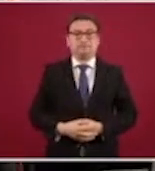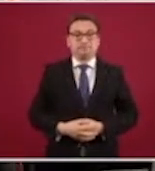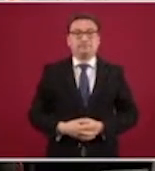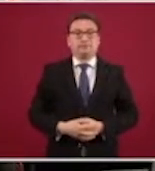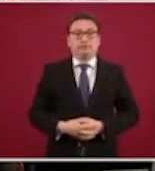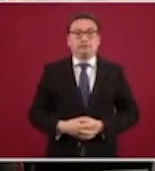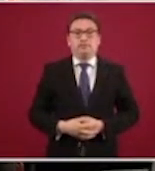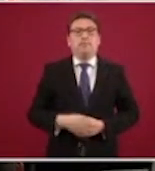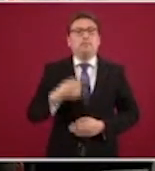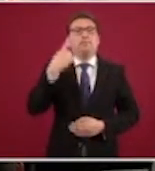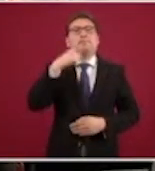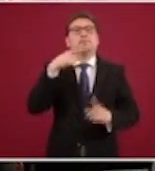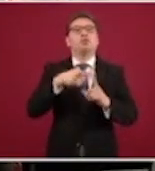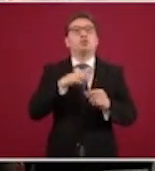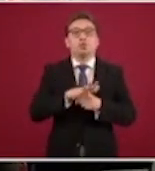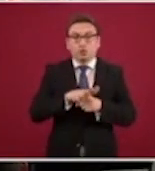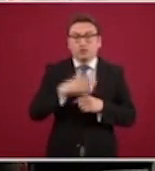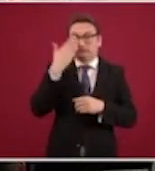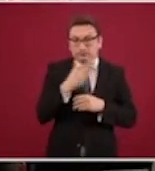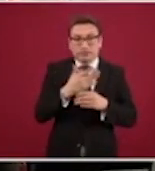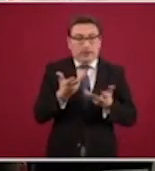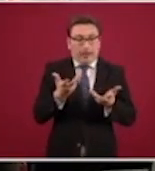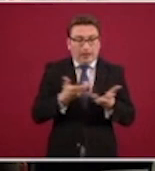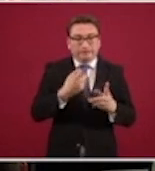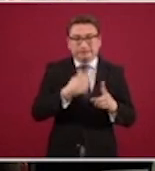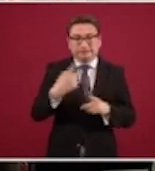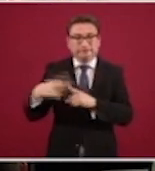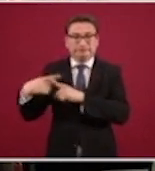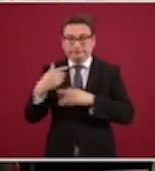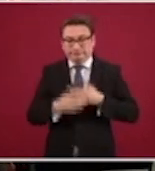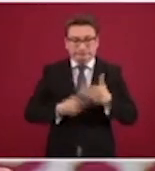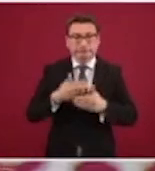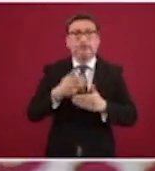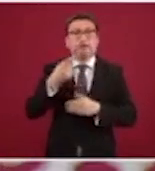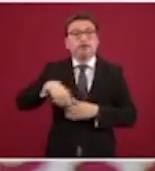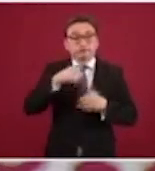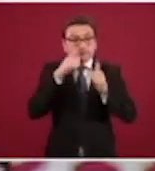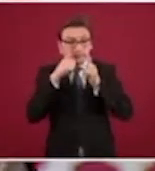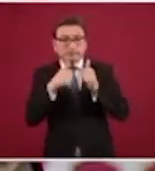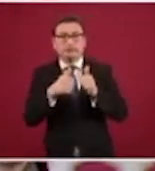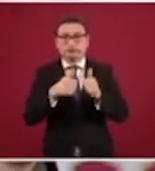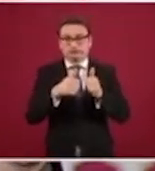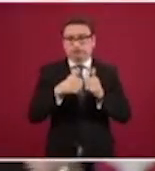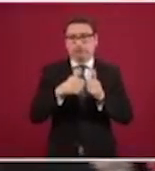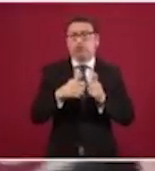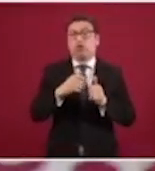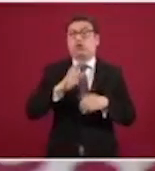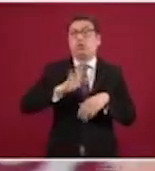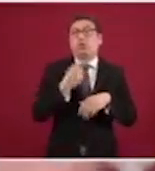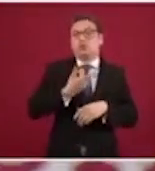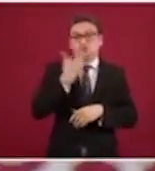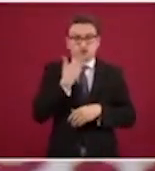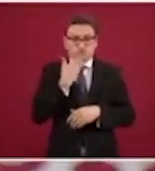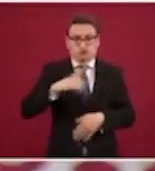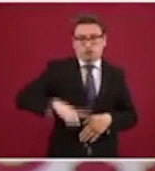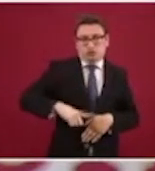atender múltiples para los seguimientos que de otra manera se harían en las instituciones del sector